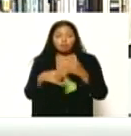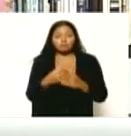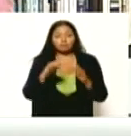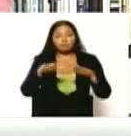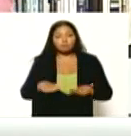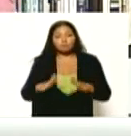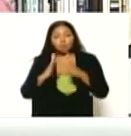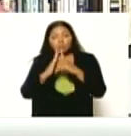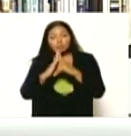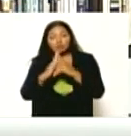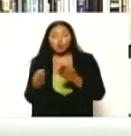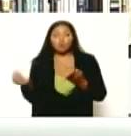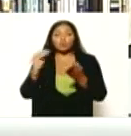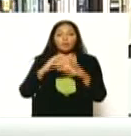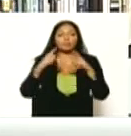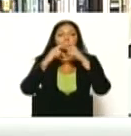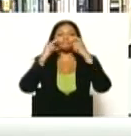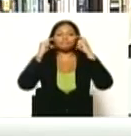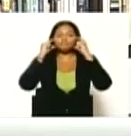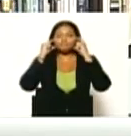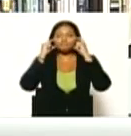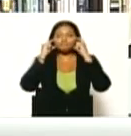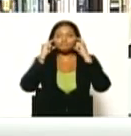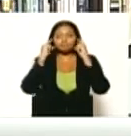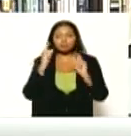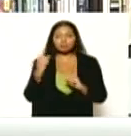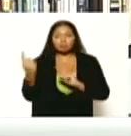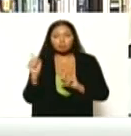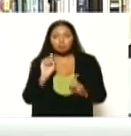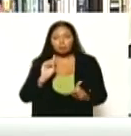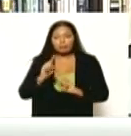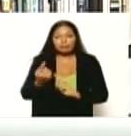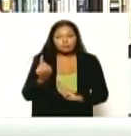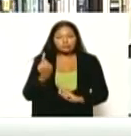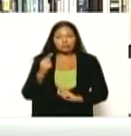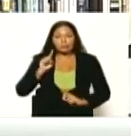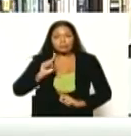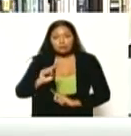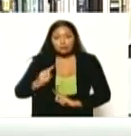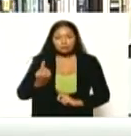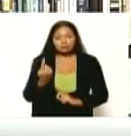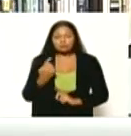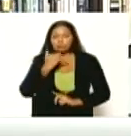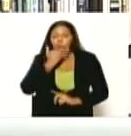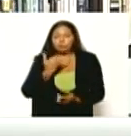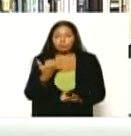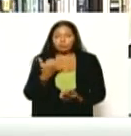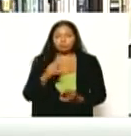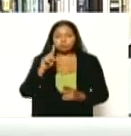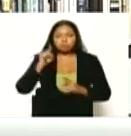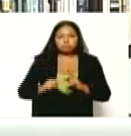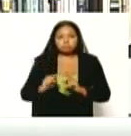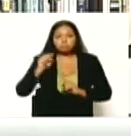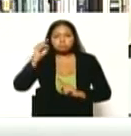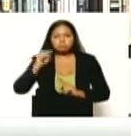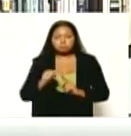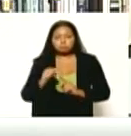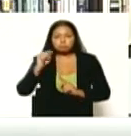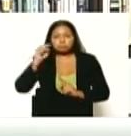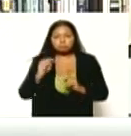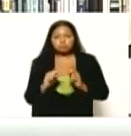cuarentena y otra vez la mascarilla. Pa'lante y para atrás, pa'lante y para atrás, pa'lante y para atrás. El sube y baja, sube y